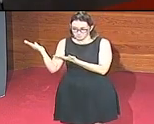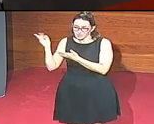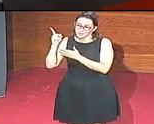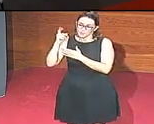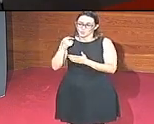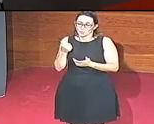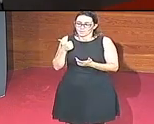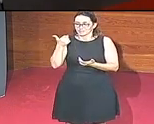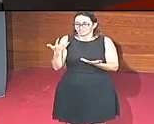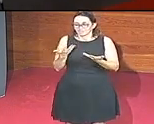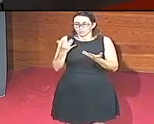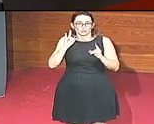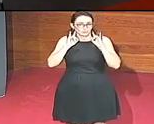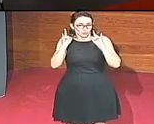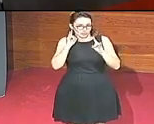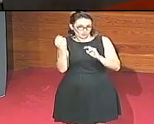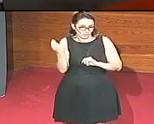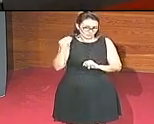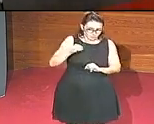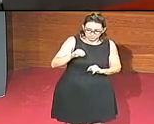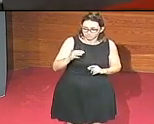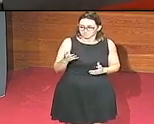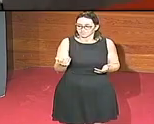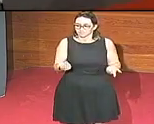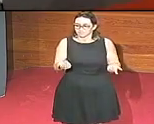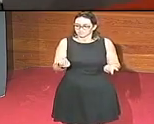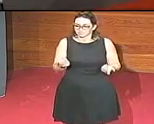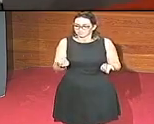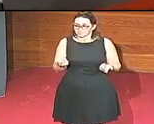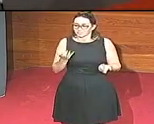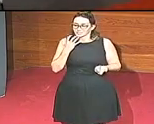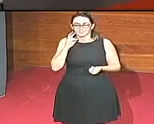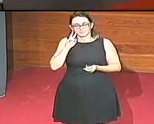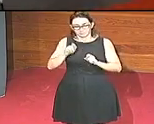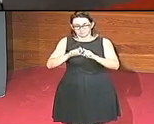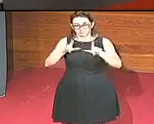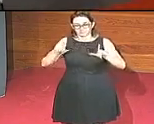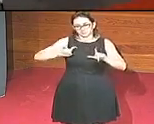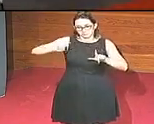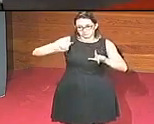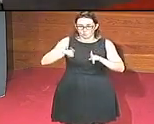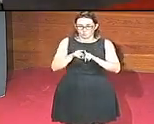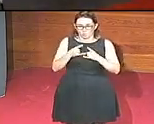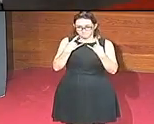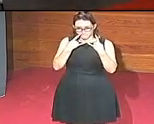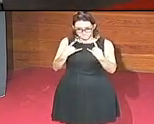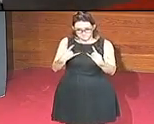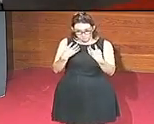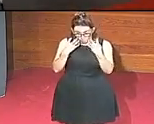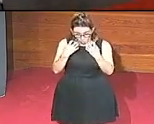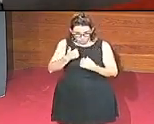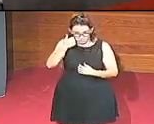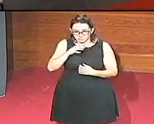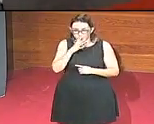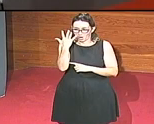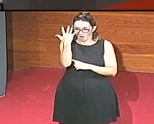mete sonido y al final de esto si lo ves en una pantalla pues te impacta ver como al árbol que bajas a